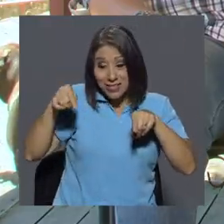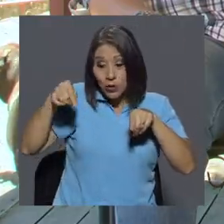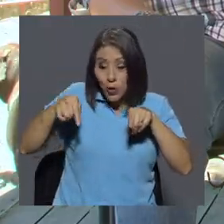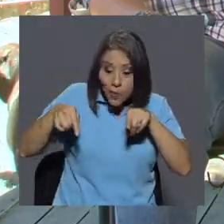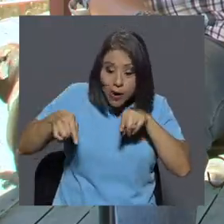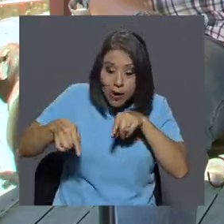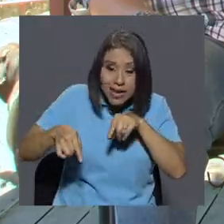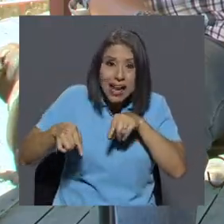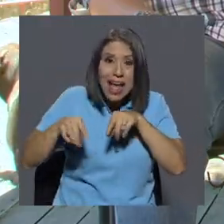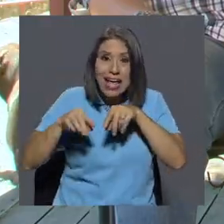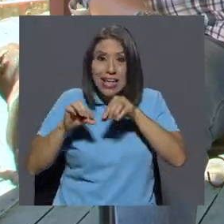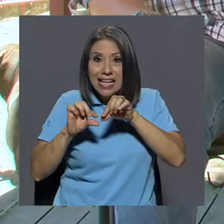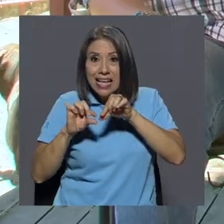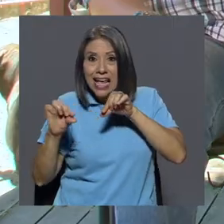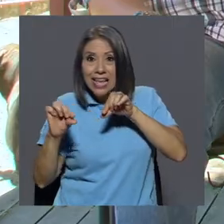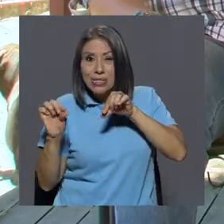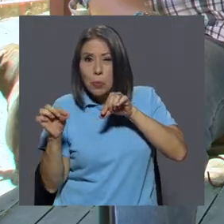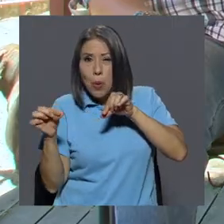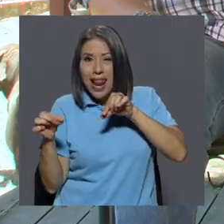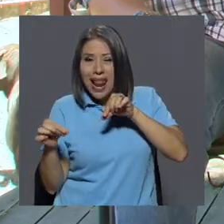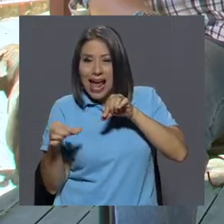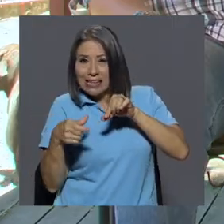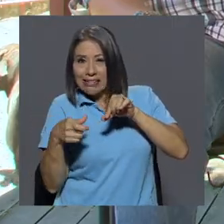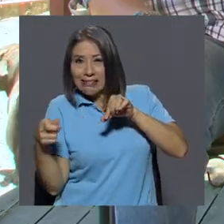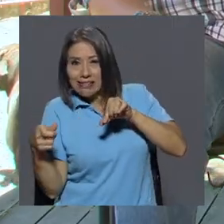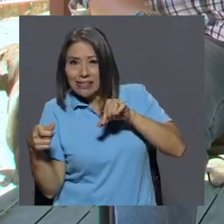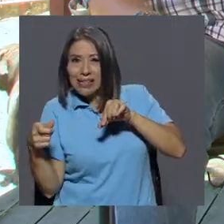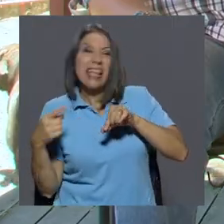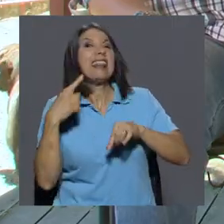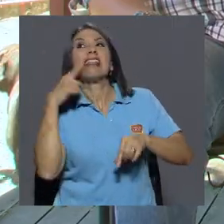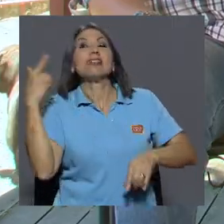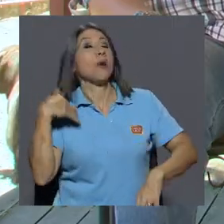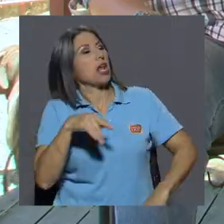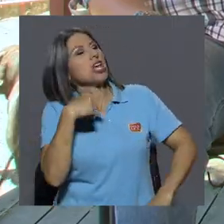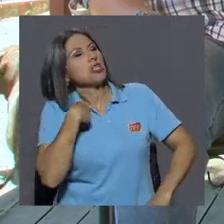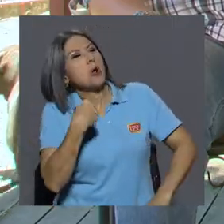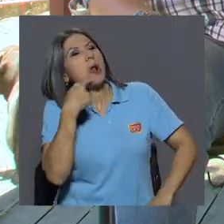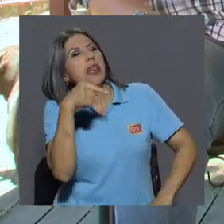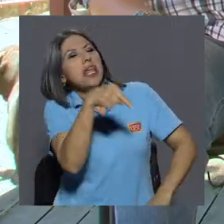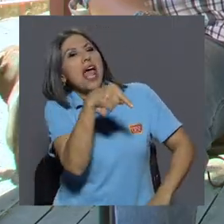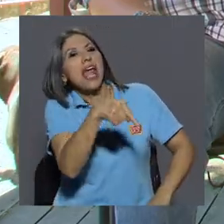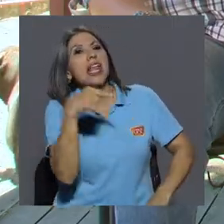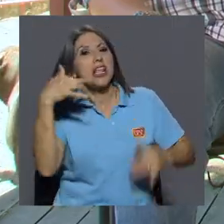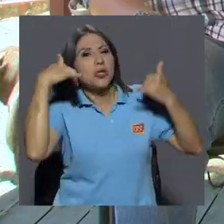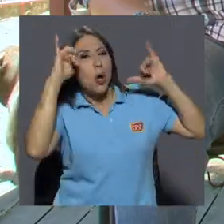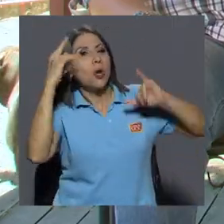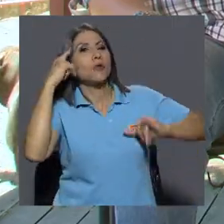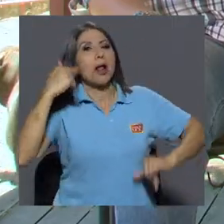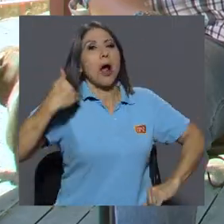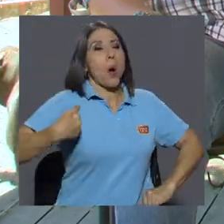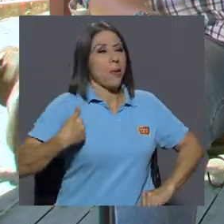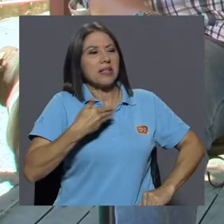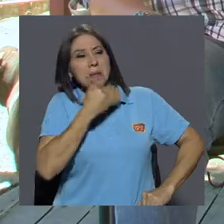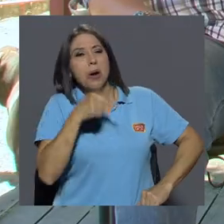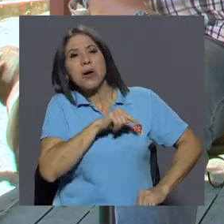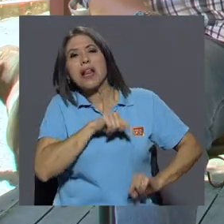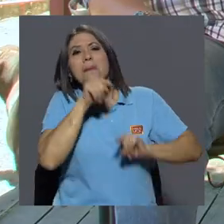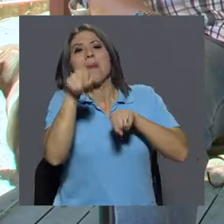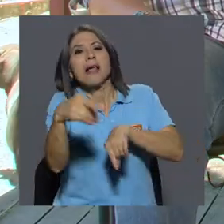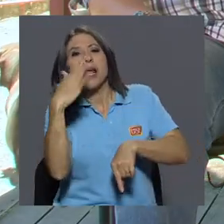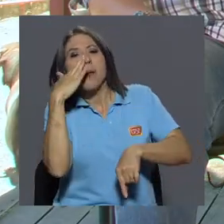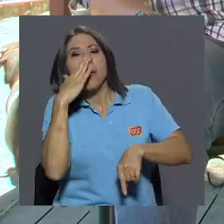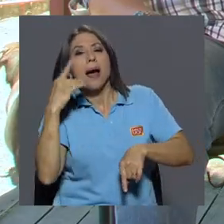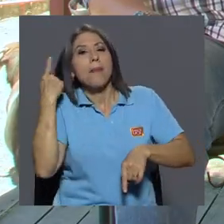dice el señor por el megáfono. Yo le dije a ese Wilía que estos toros eran para hombres, que él tenía que ir donde la mamá que lo envuelva en